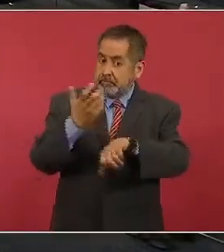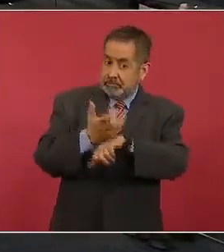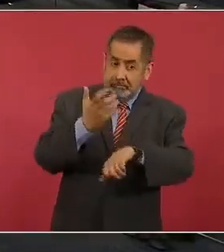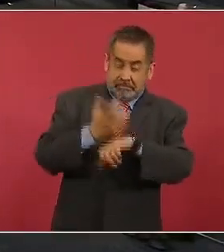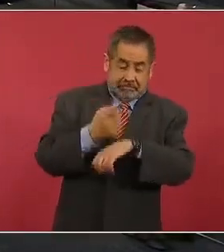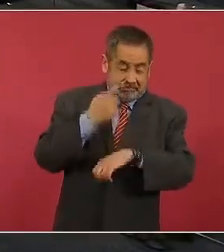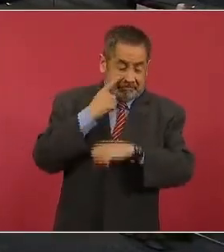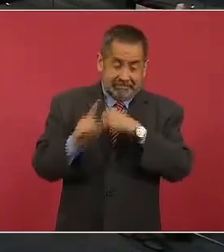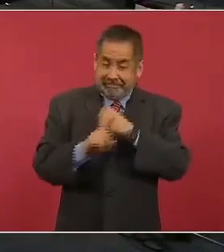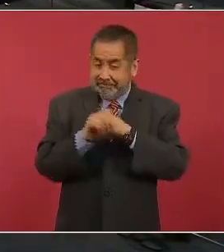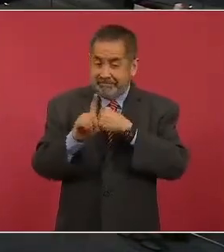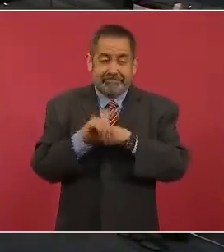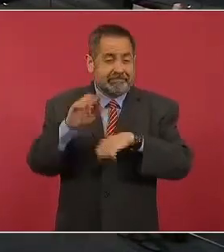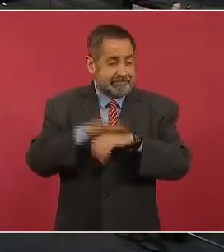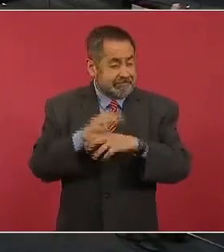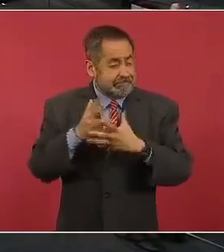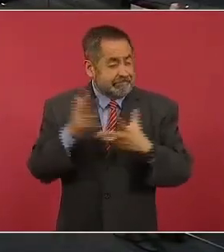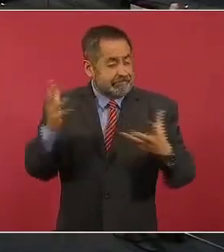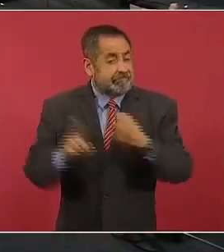problema grave,